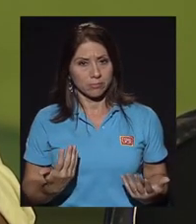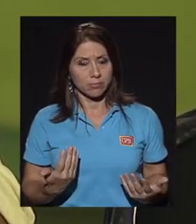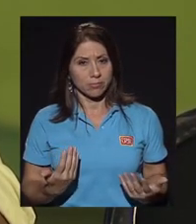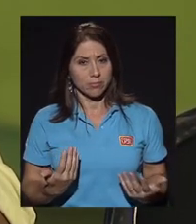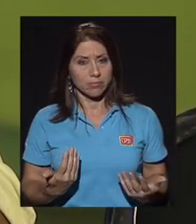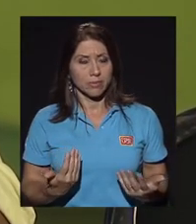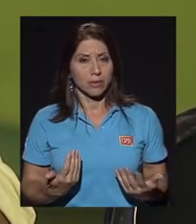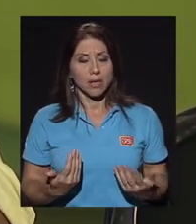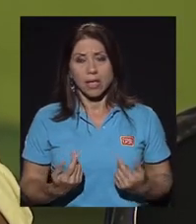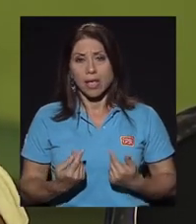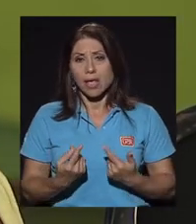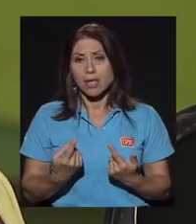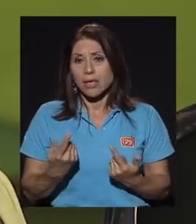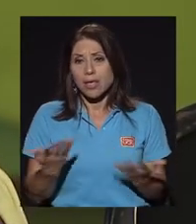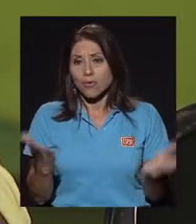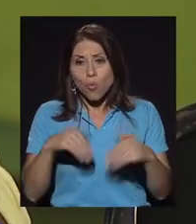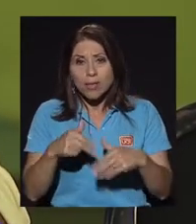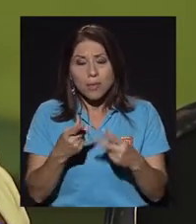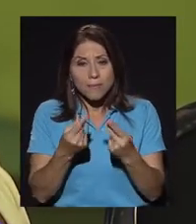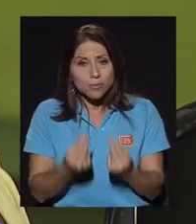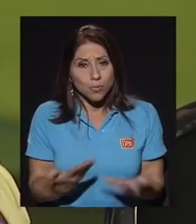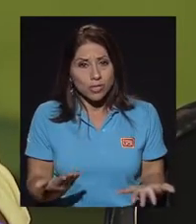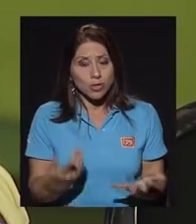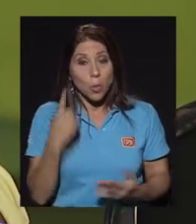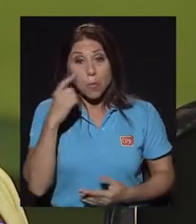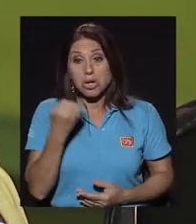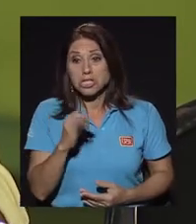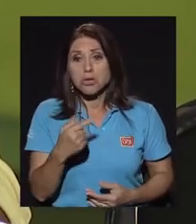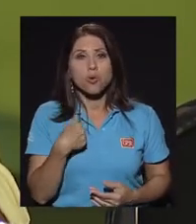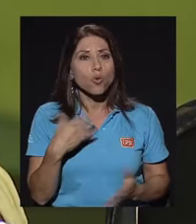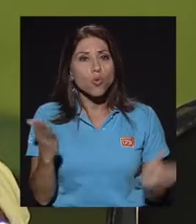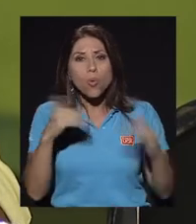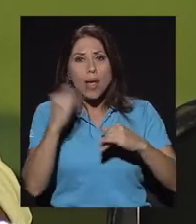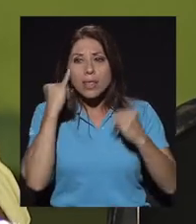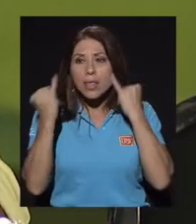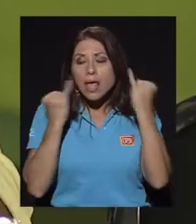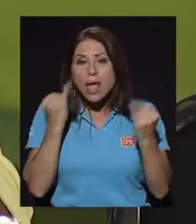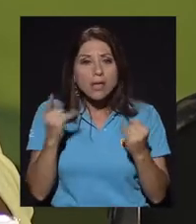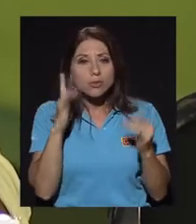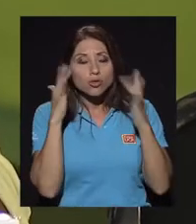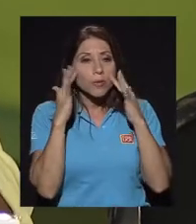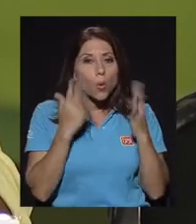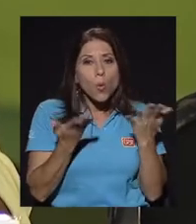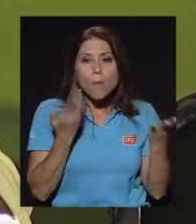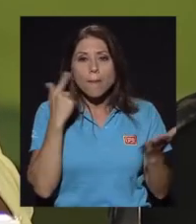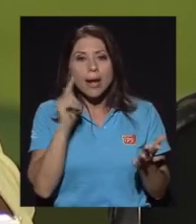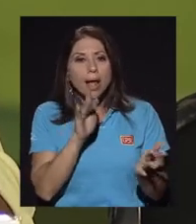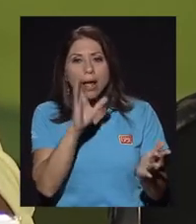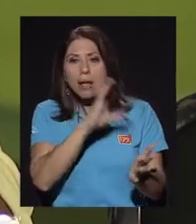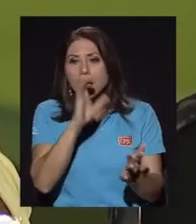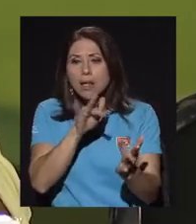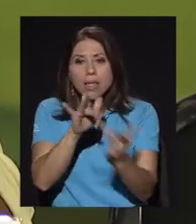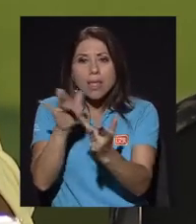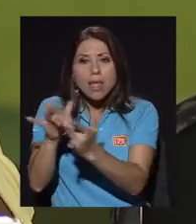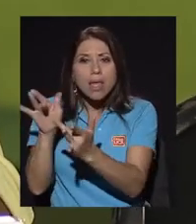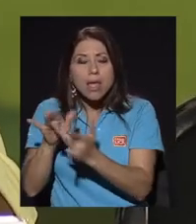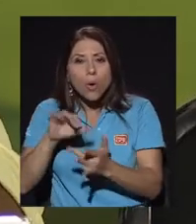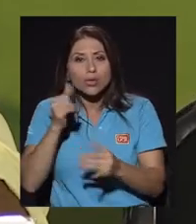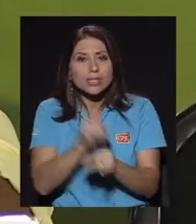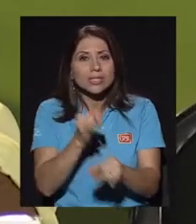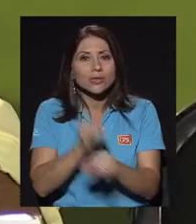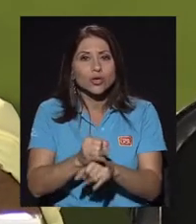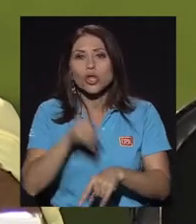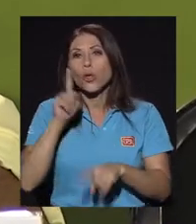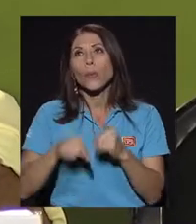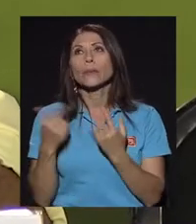Que lo tengan sin presupuesto, porque si uno no tiene iniciativa, no se preocupa por hacer y buscar y gestionar en otras instituciones, nada le va a